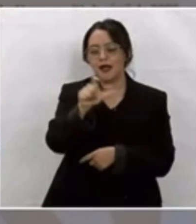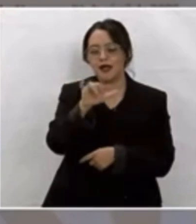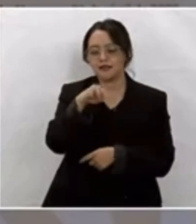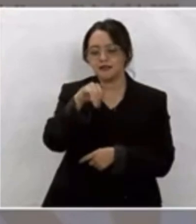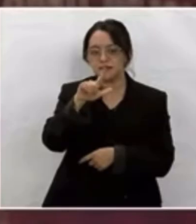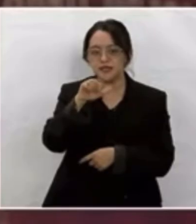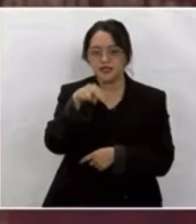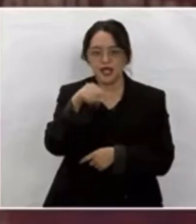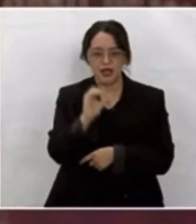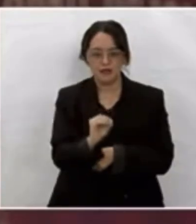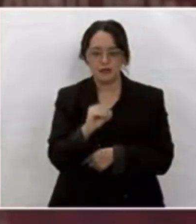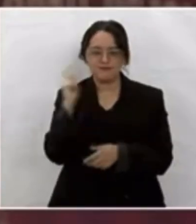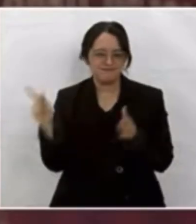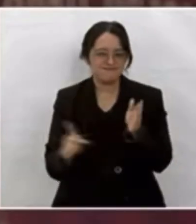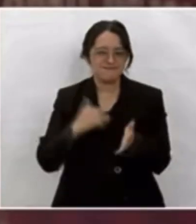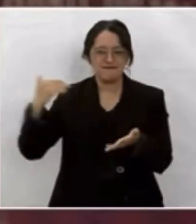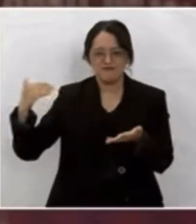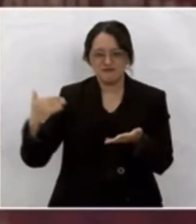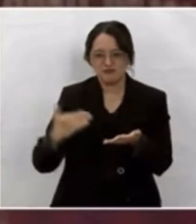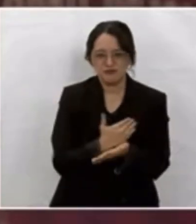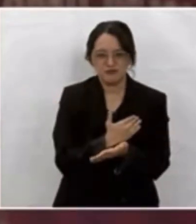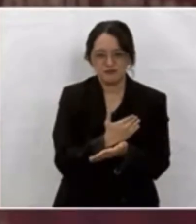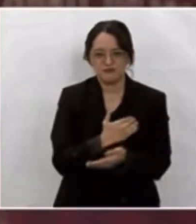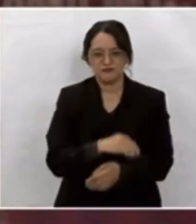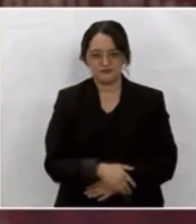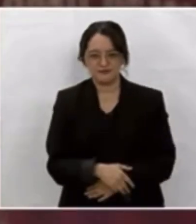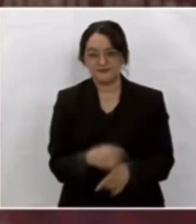y nos invadieron